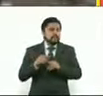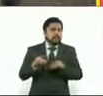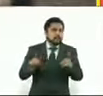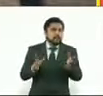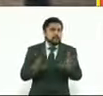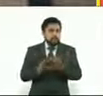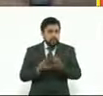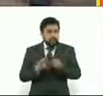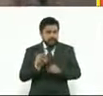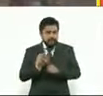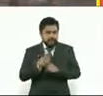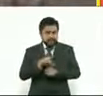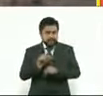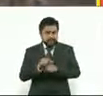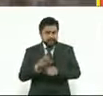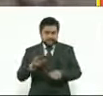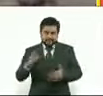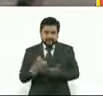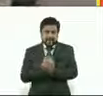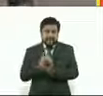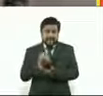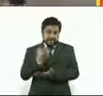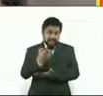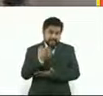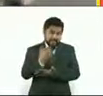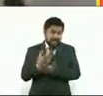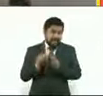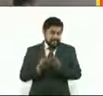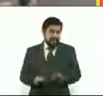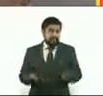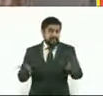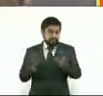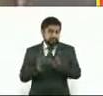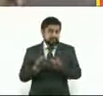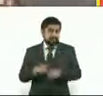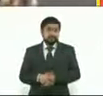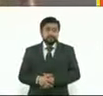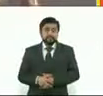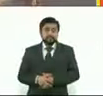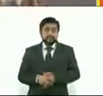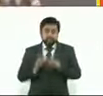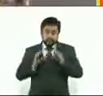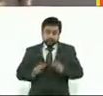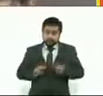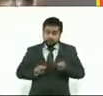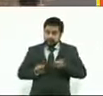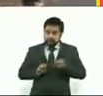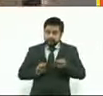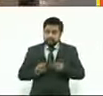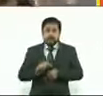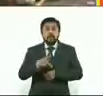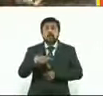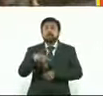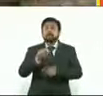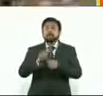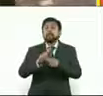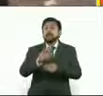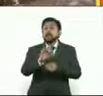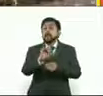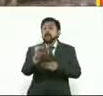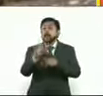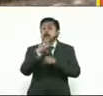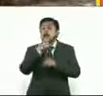ningún problema, llegar a la meta con el mismo paso o mejor? Y bueno, no hay que descontar a Roger Sondati Gesabwa, el de Kenia,